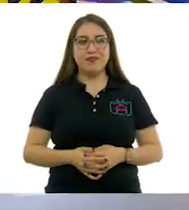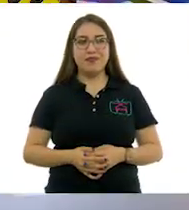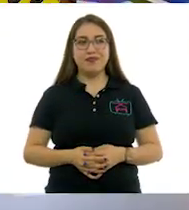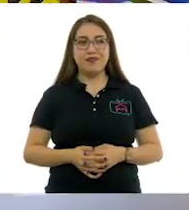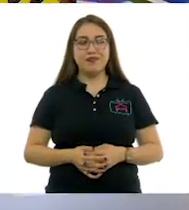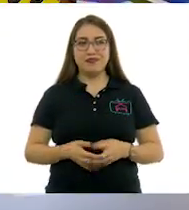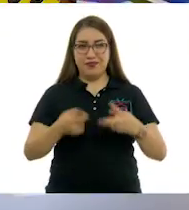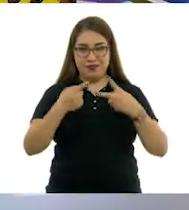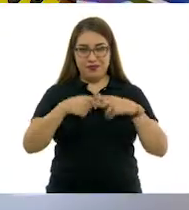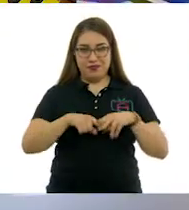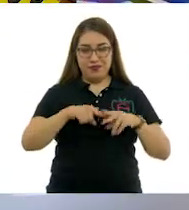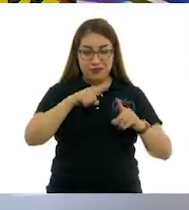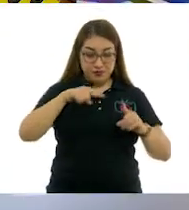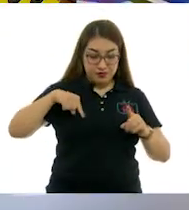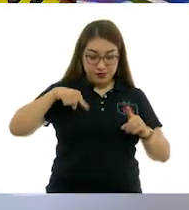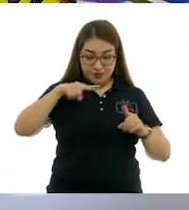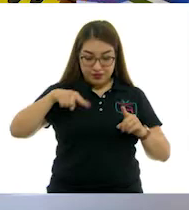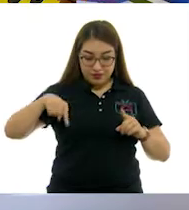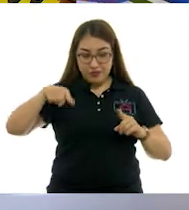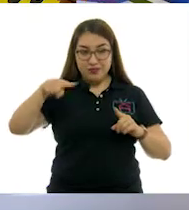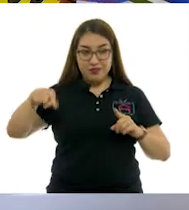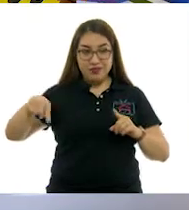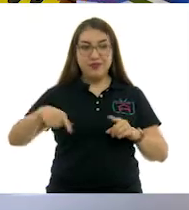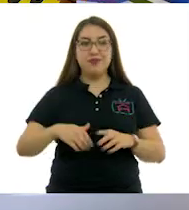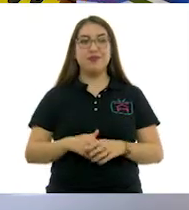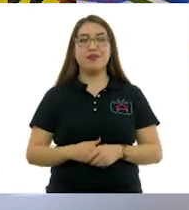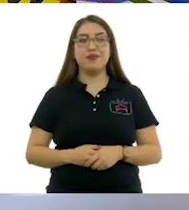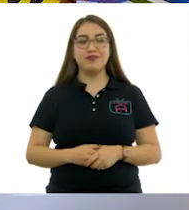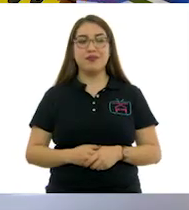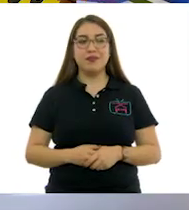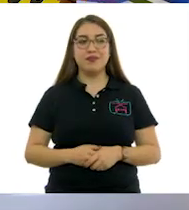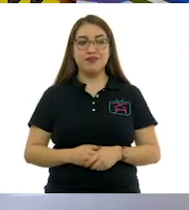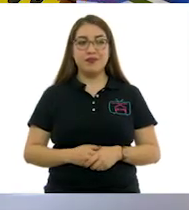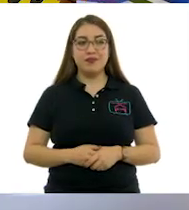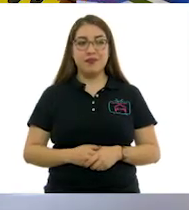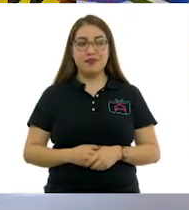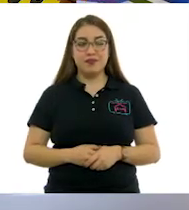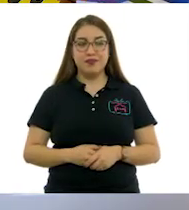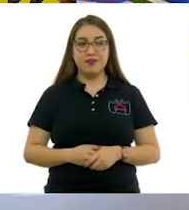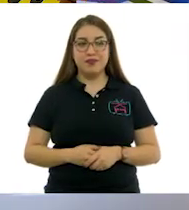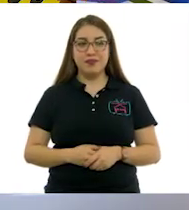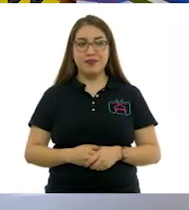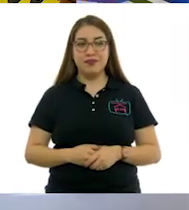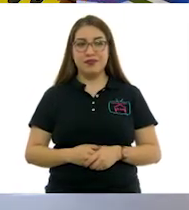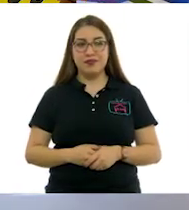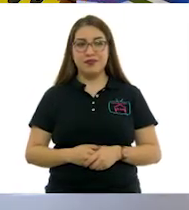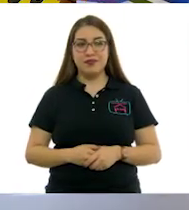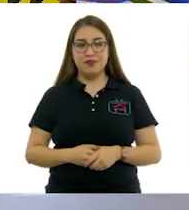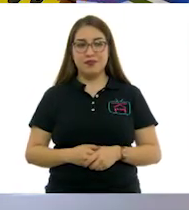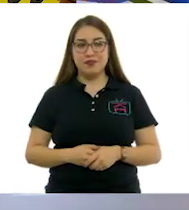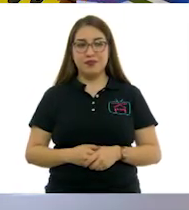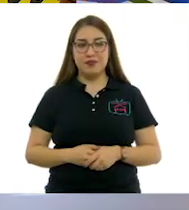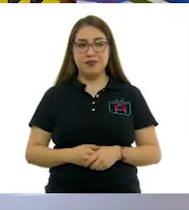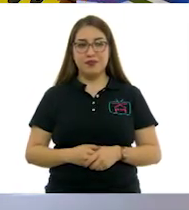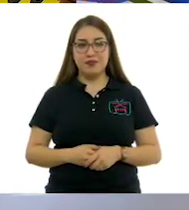como un zigzag cuando empezaba. Entonces íbamos como en zigzag. Pero era como